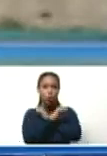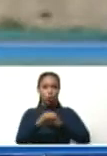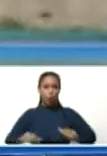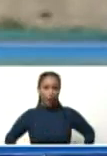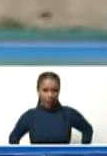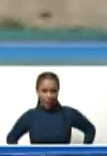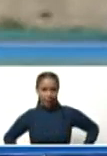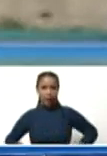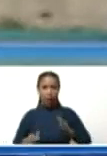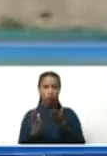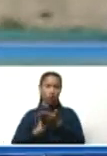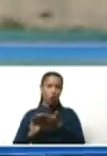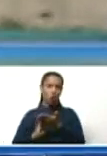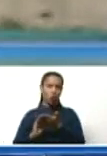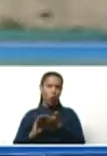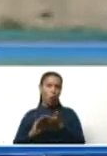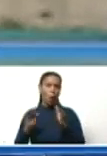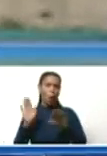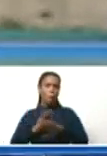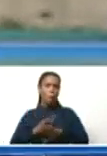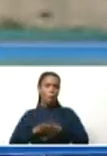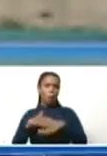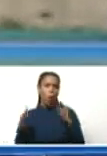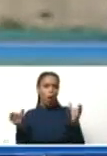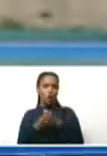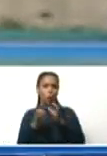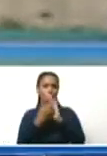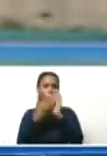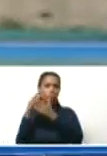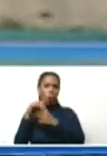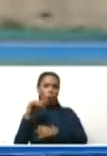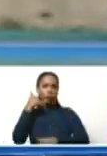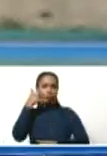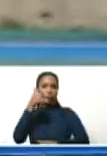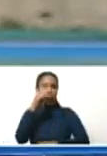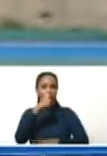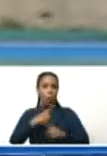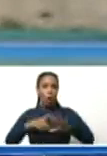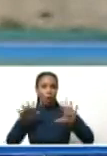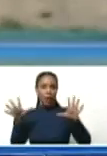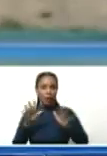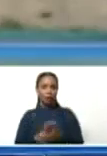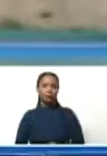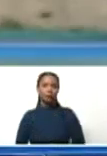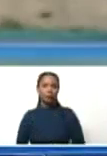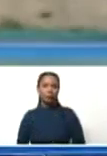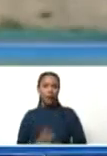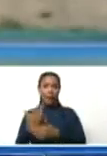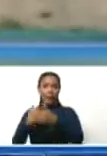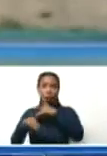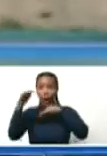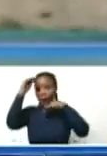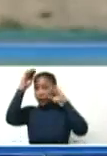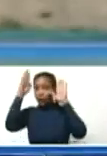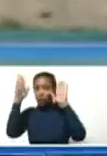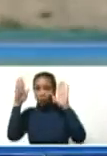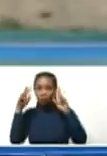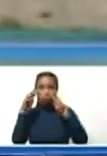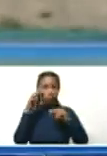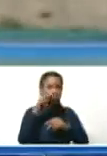consultorio recuperado por las Bricomil. Una llamada del 1x10. Se fue a atender la inspectoría